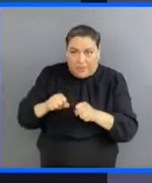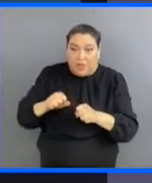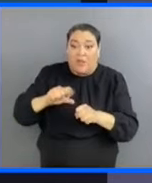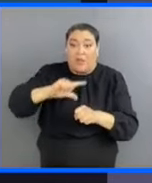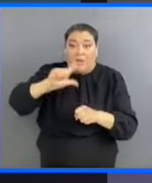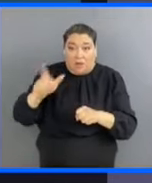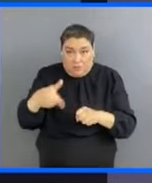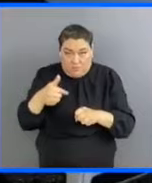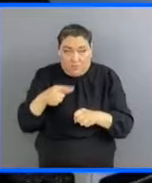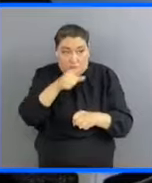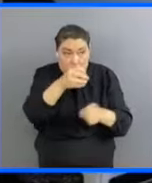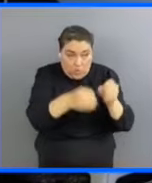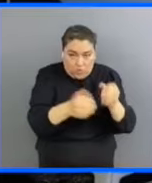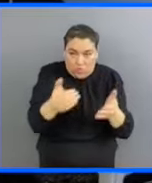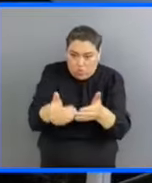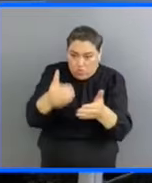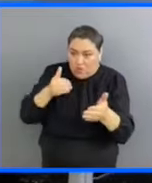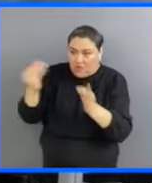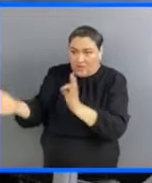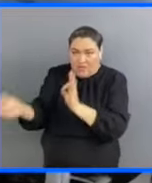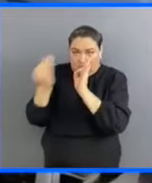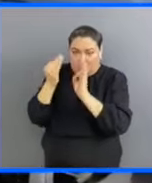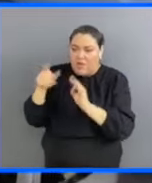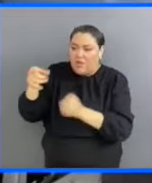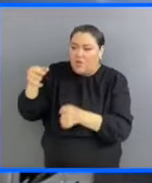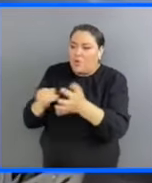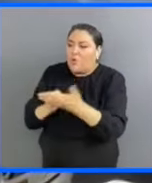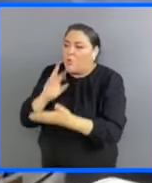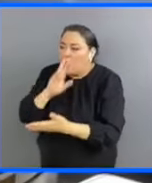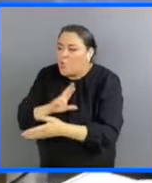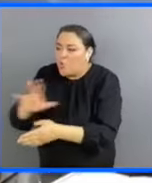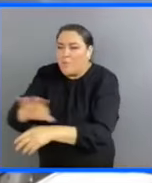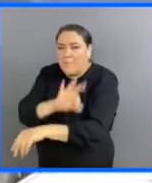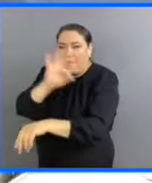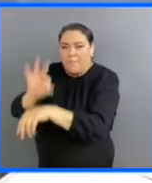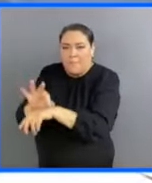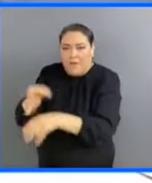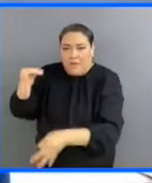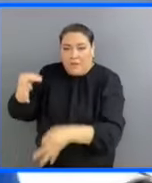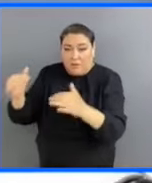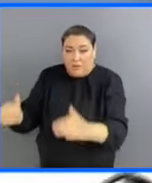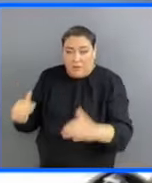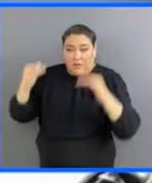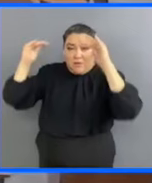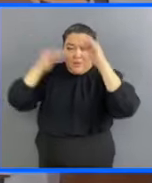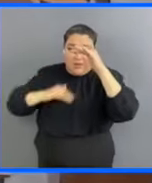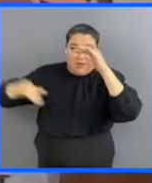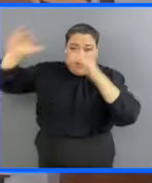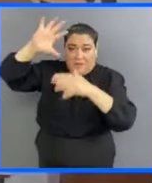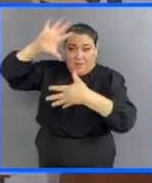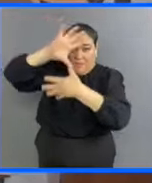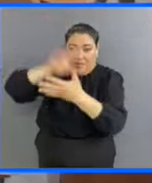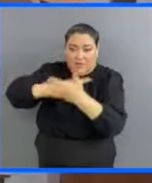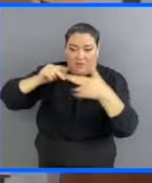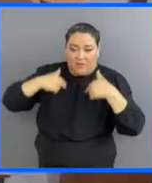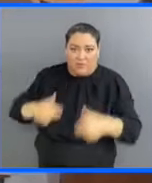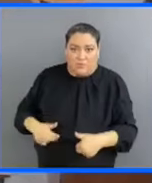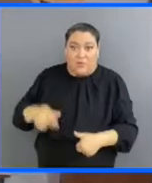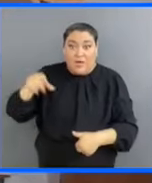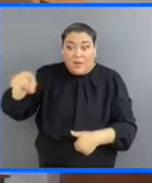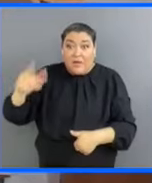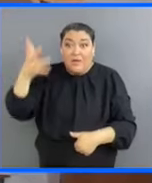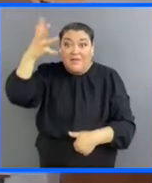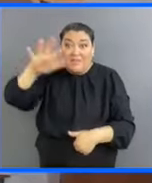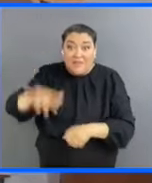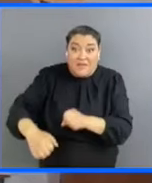Los solicitantes recibieron una sentencia favorable en la Corte Interamericana de Derechos Humanos tras haber pasado más de una década en prisión